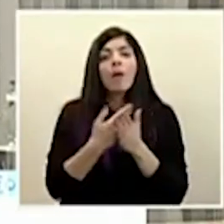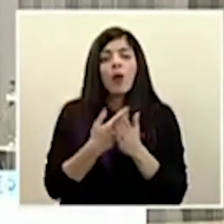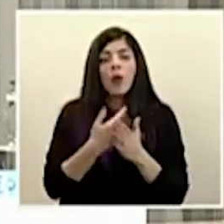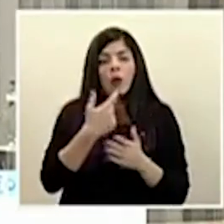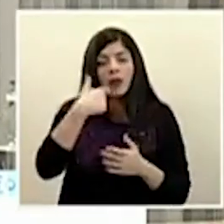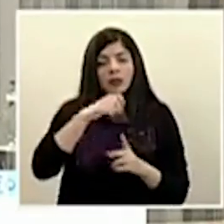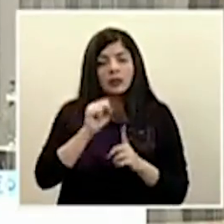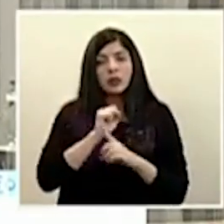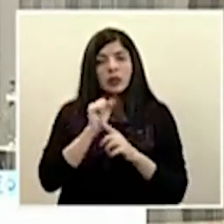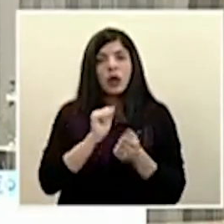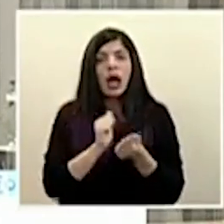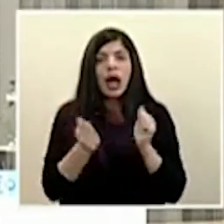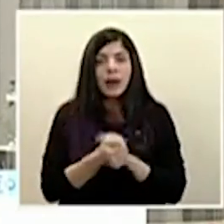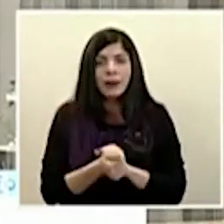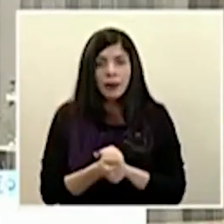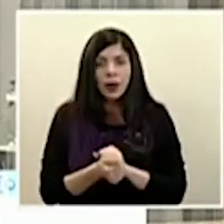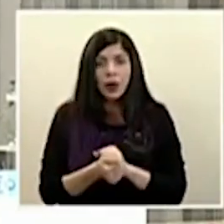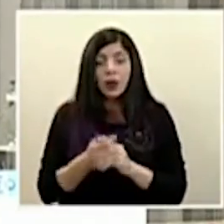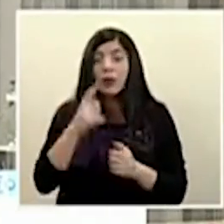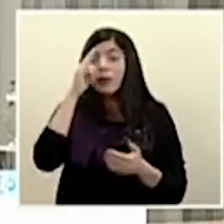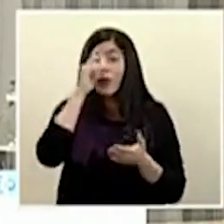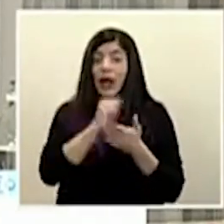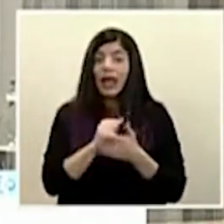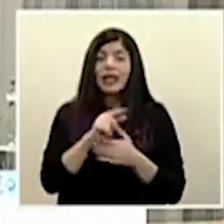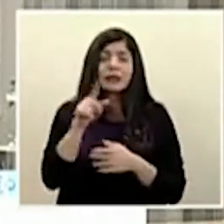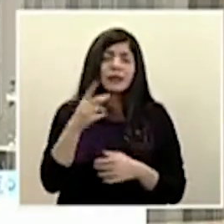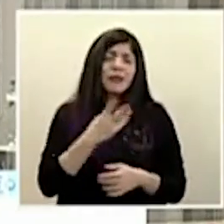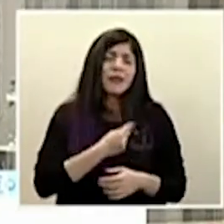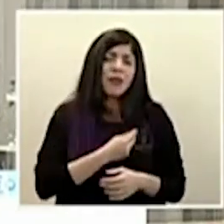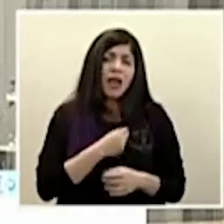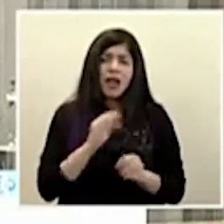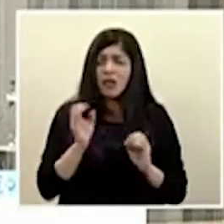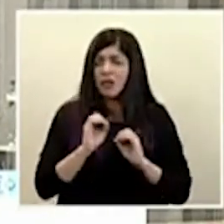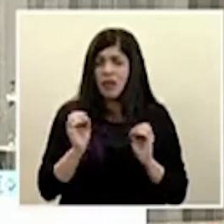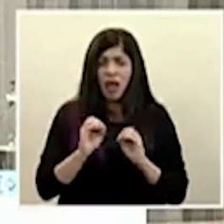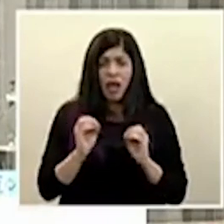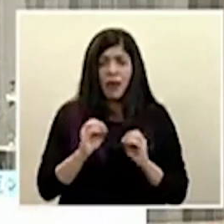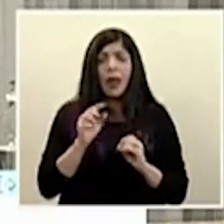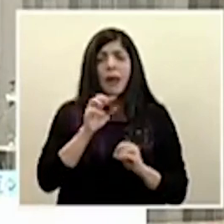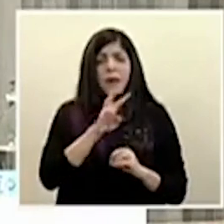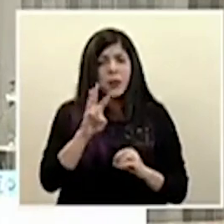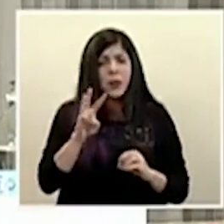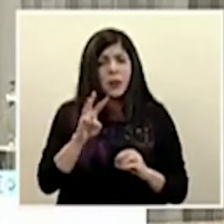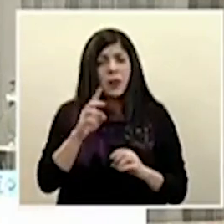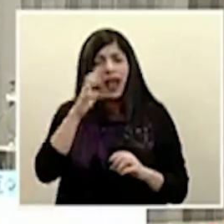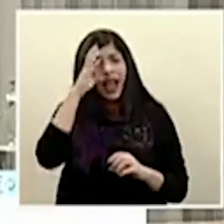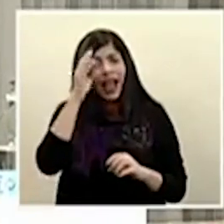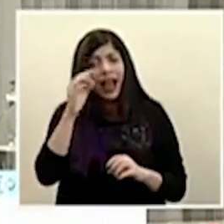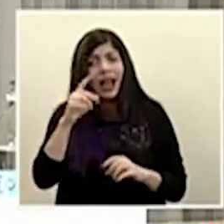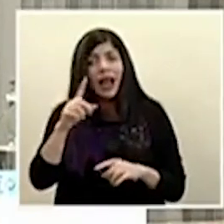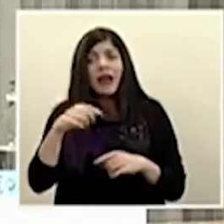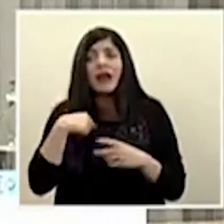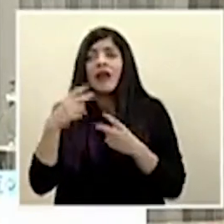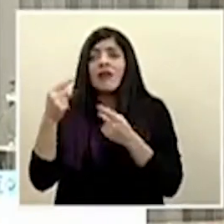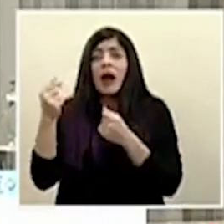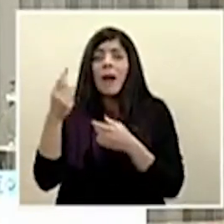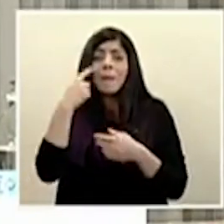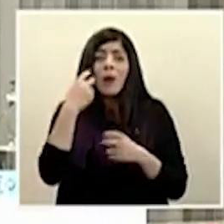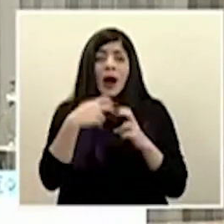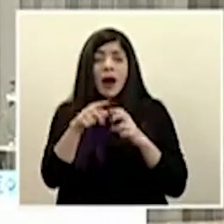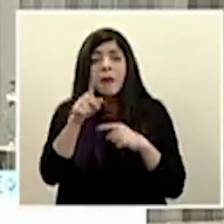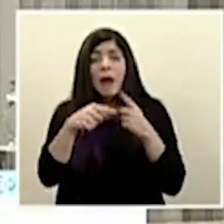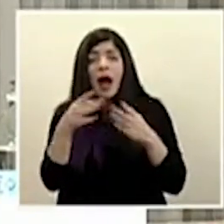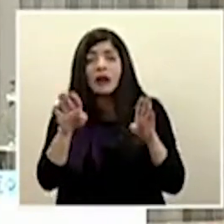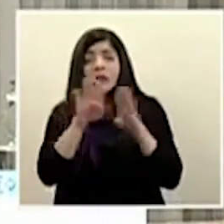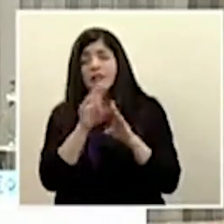en su situación laboral. En ese sentido, no tengan temor de que la página vaya en algún momento a dejar de